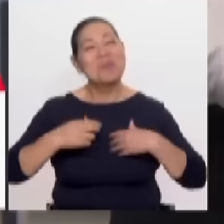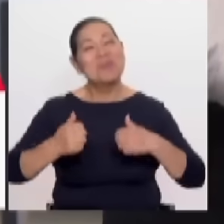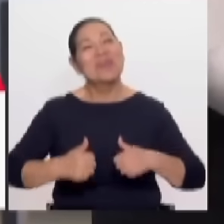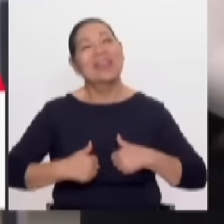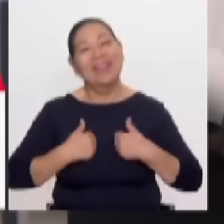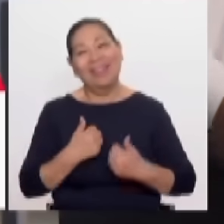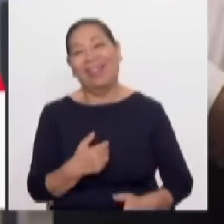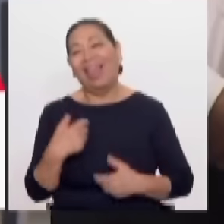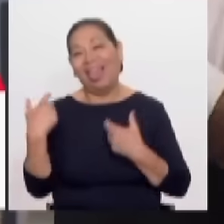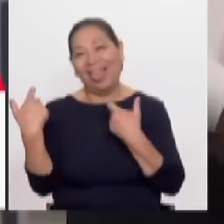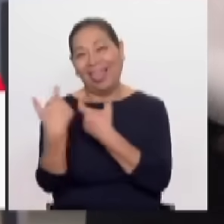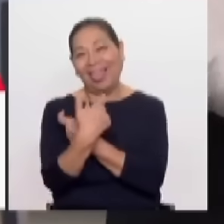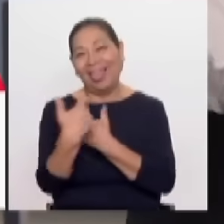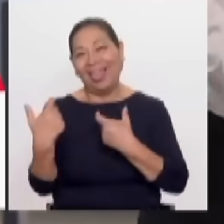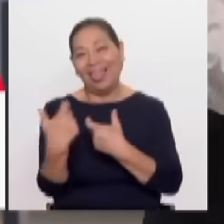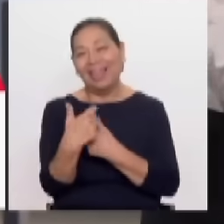vida.